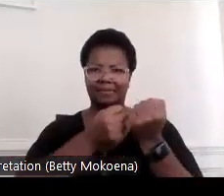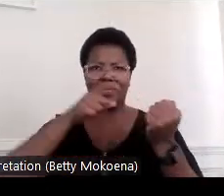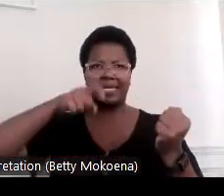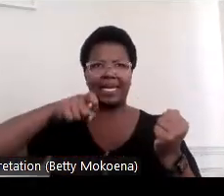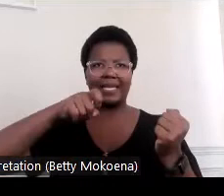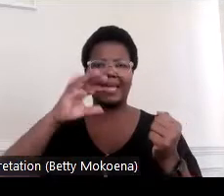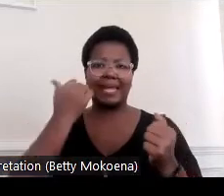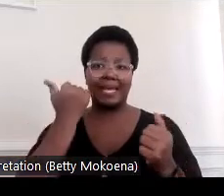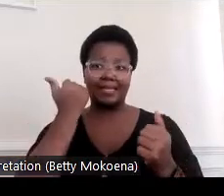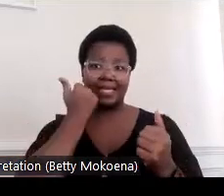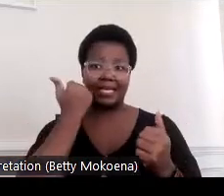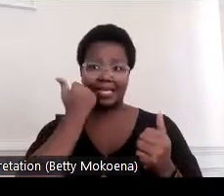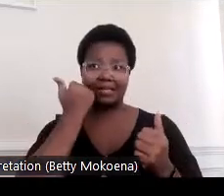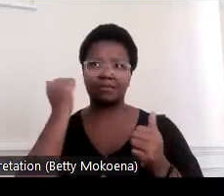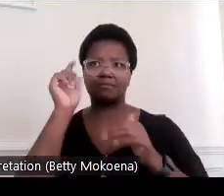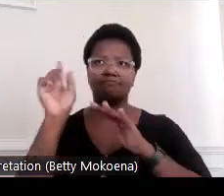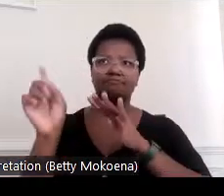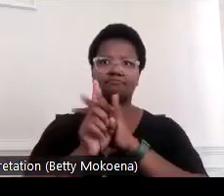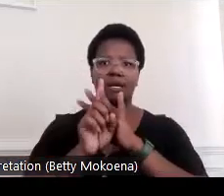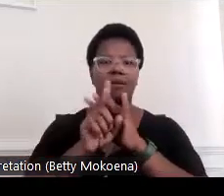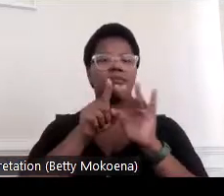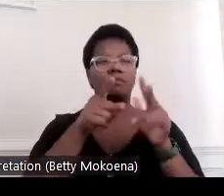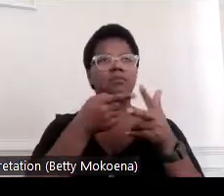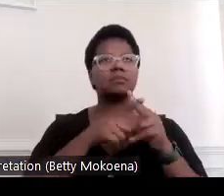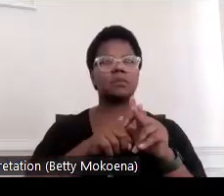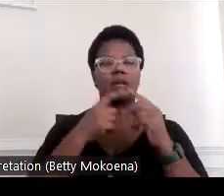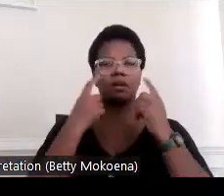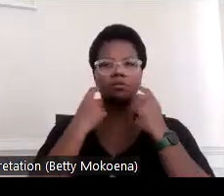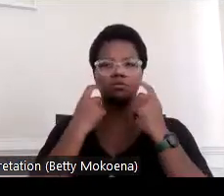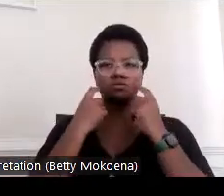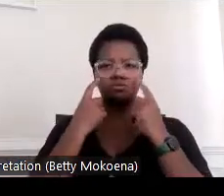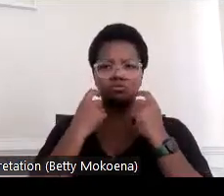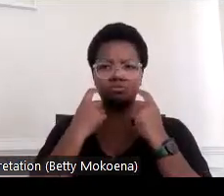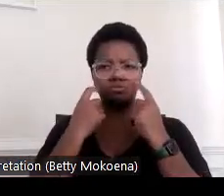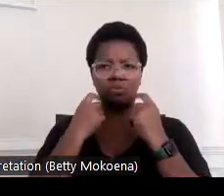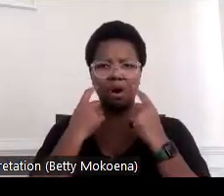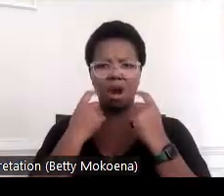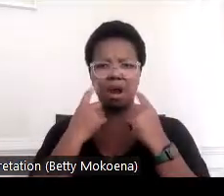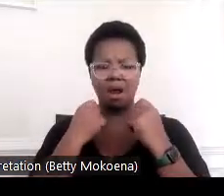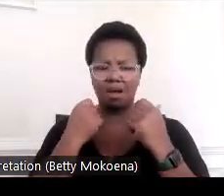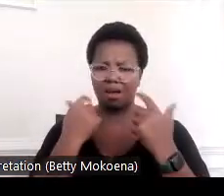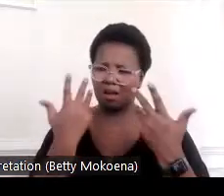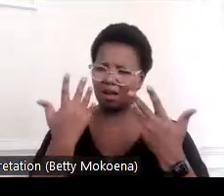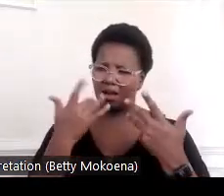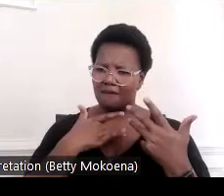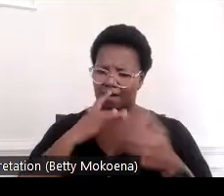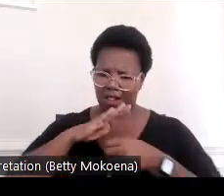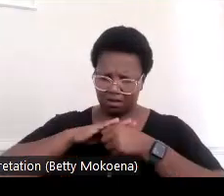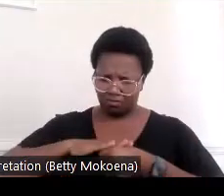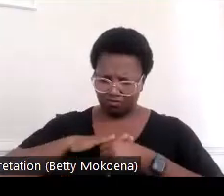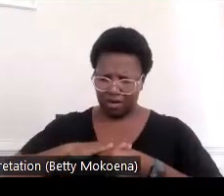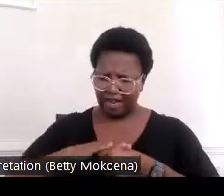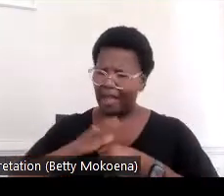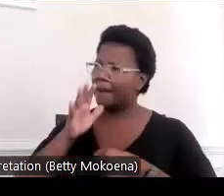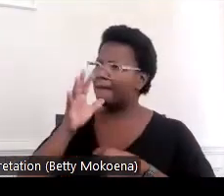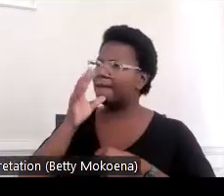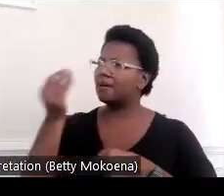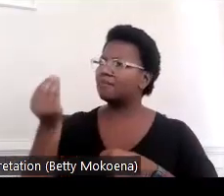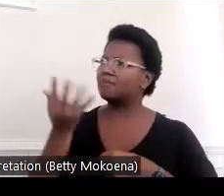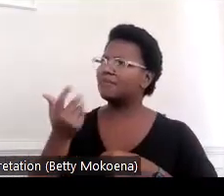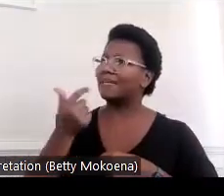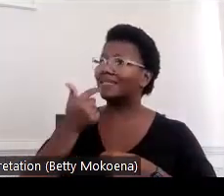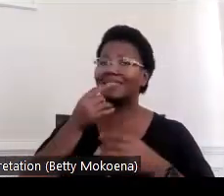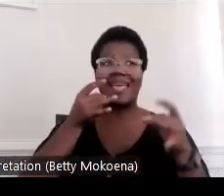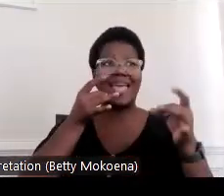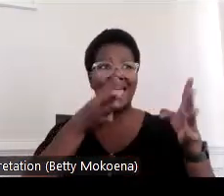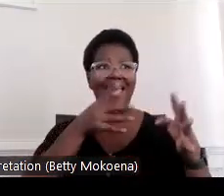soportes médicos y hablamos del dentista y él empezó a llorar imagínense parecía ser así estresado y tsunami de él